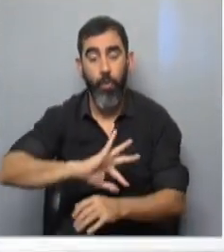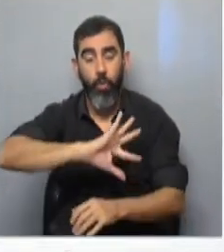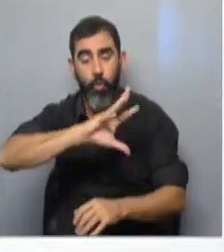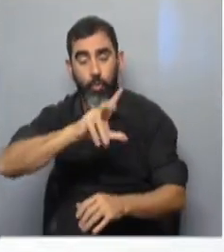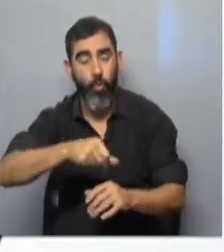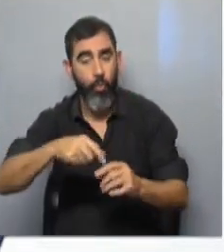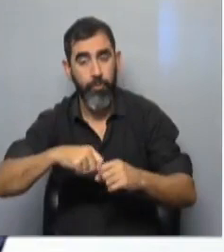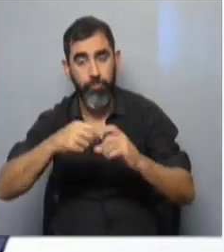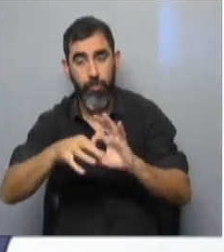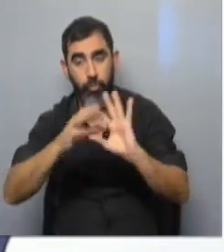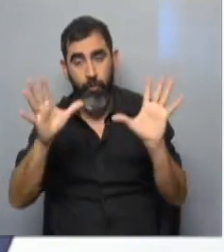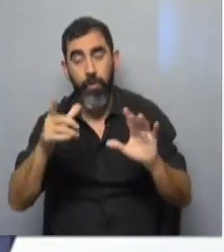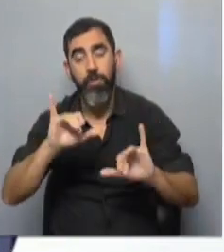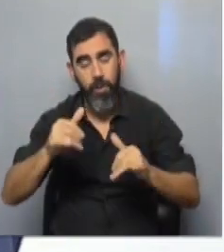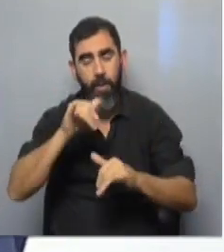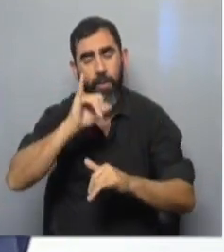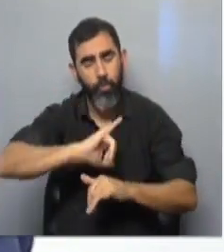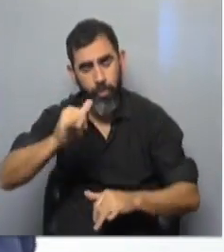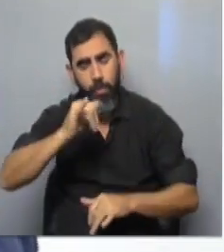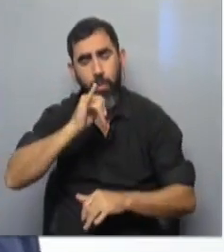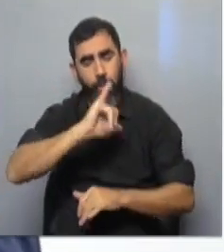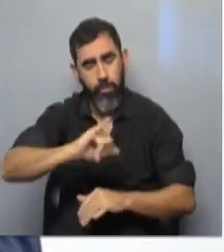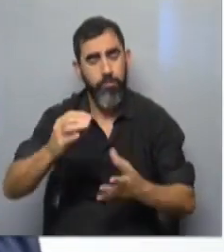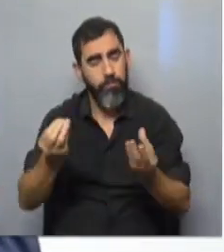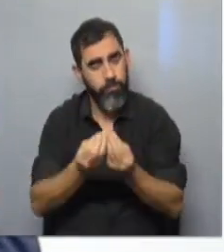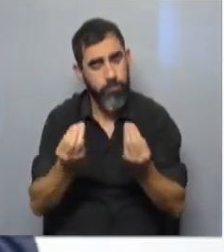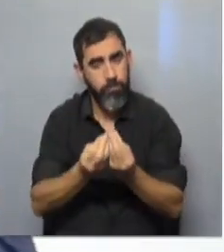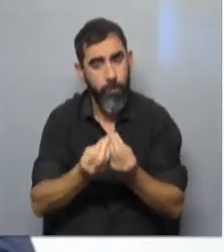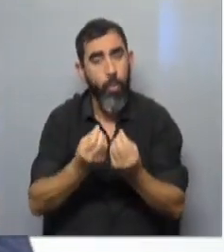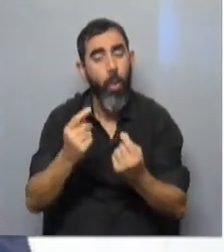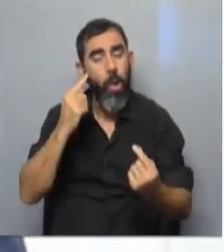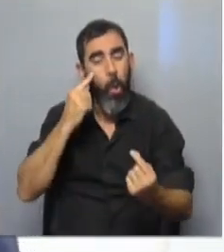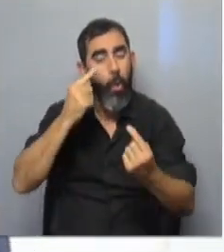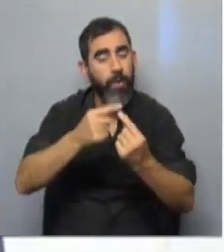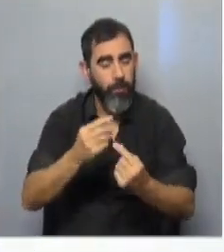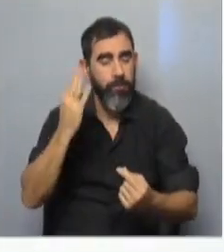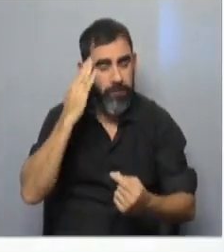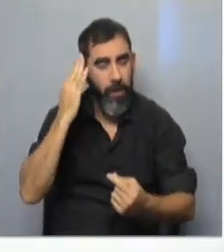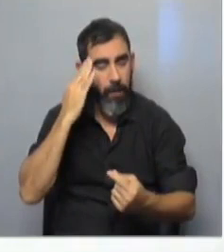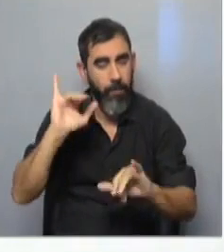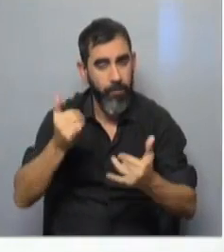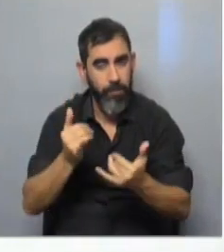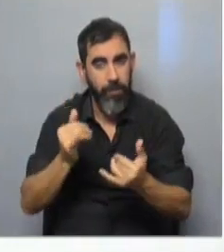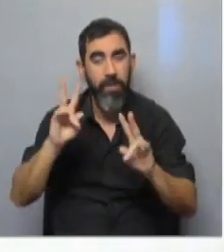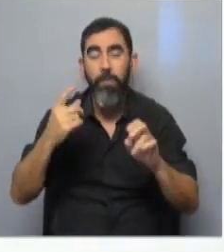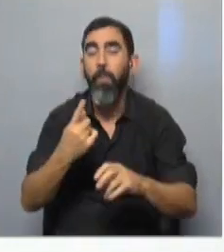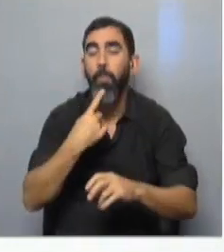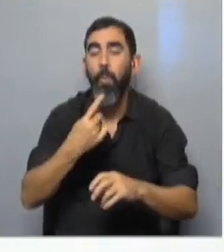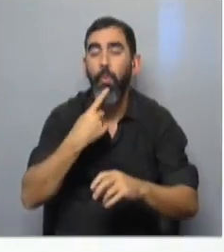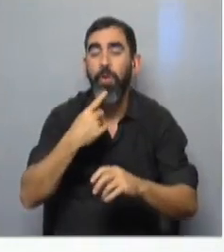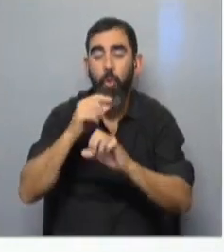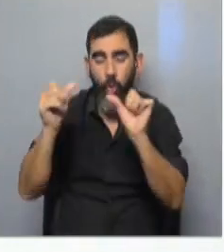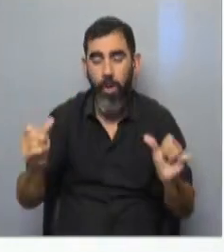soberanía. Nosotros venimos denunciando sistemáticamente cuáles son las intenciones y las definiciones políticas que se